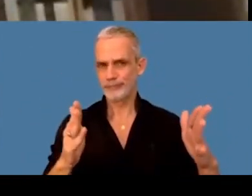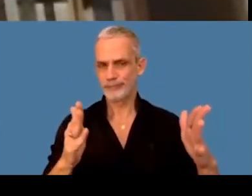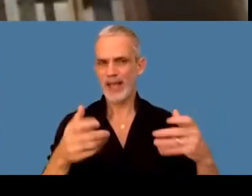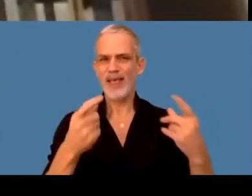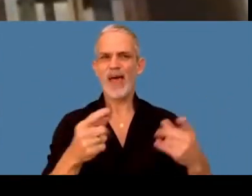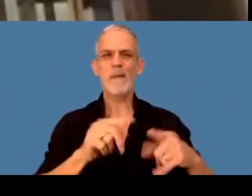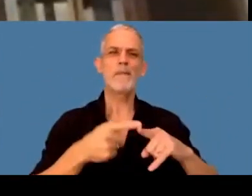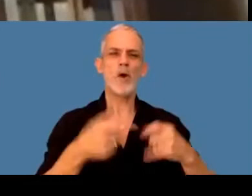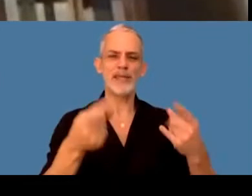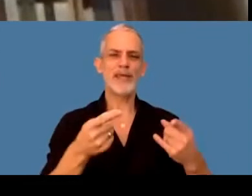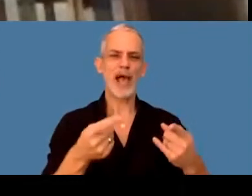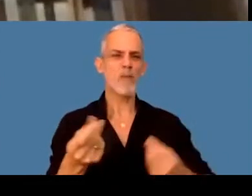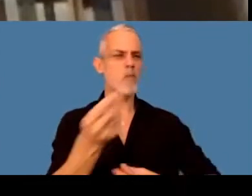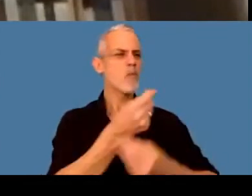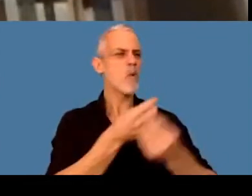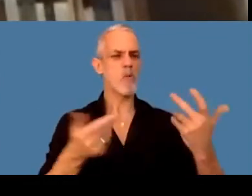políticas neoliberales.